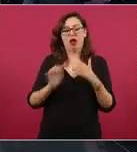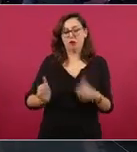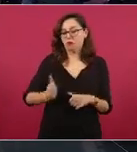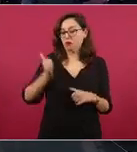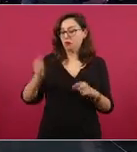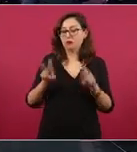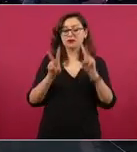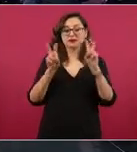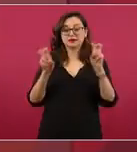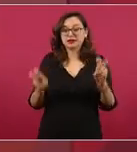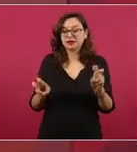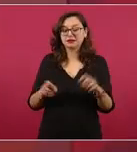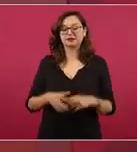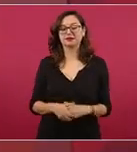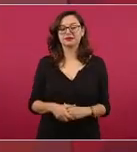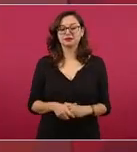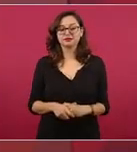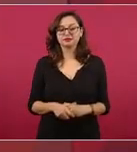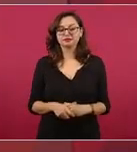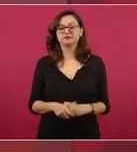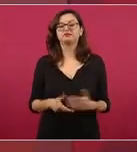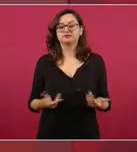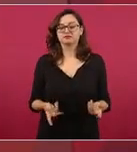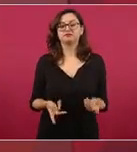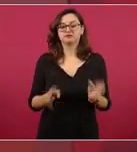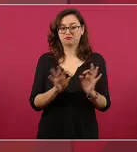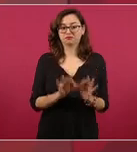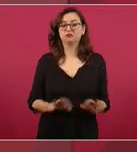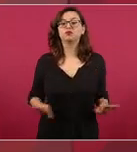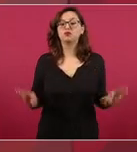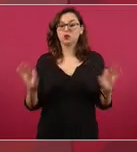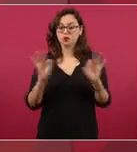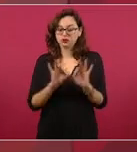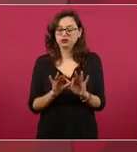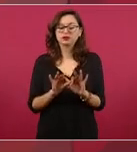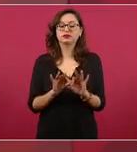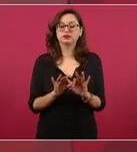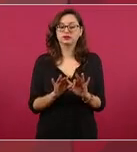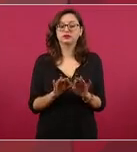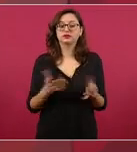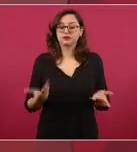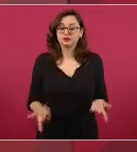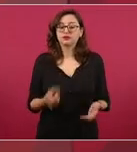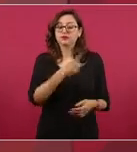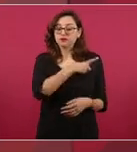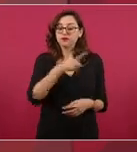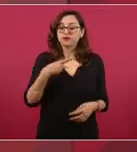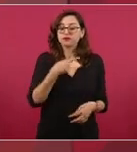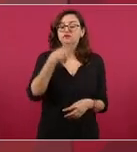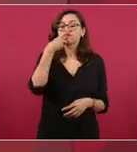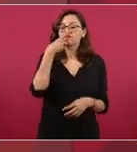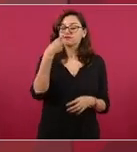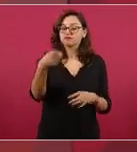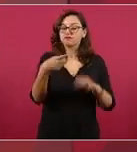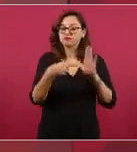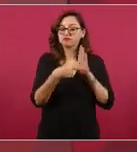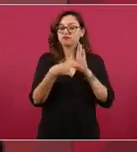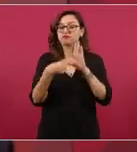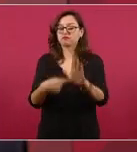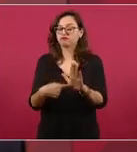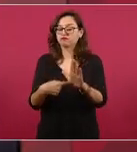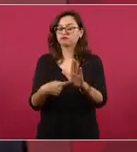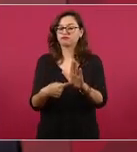Entonces, es importante que se sepa, afortunadamente tenemos